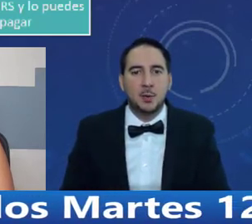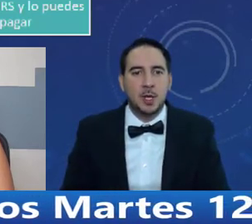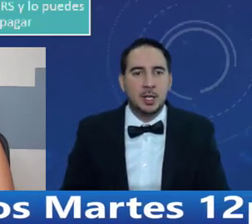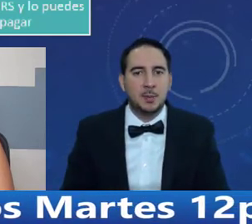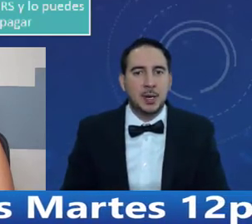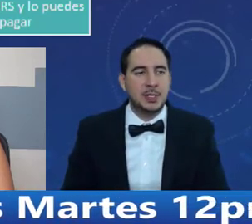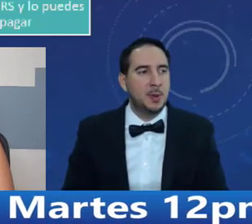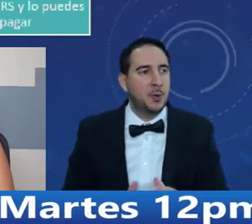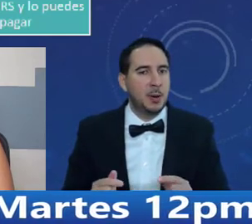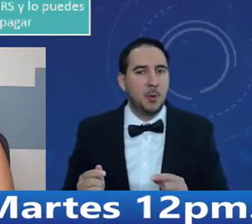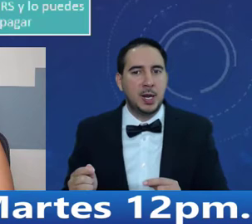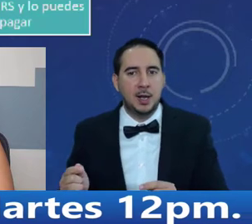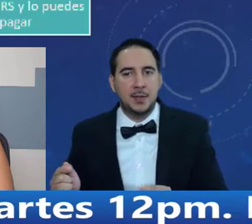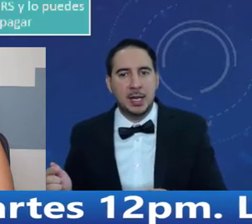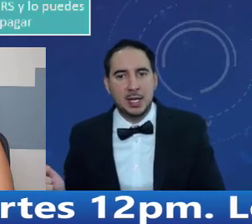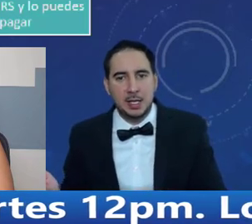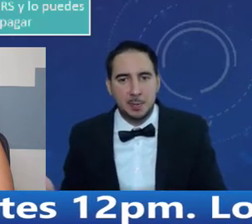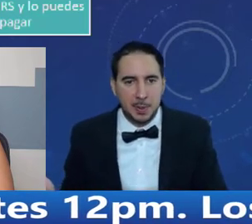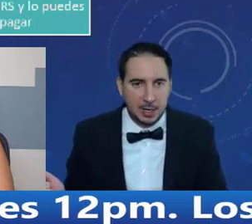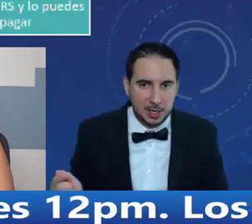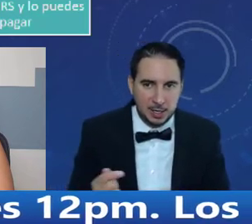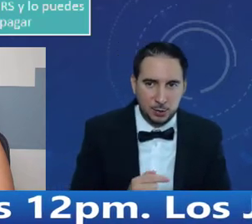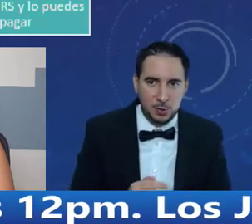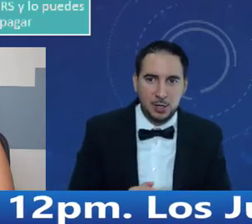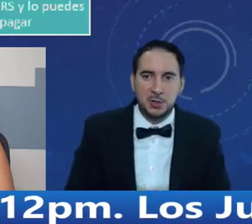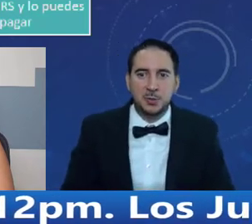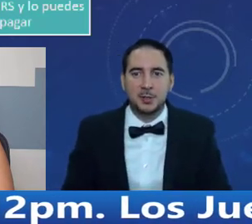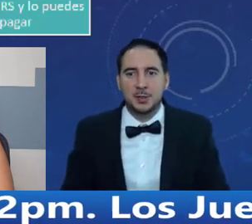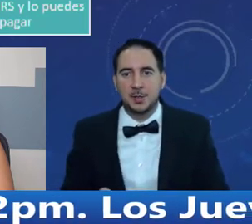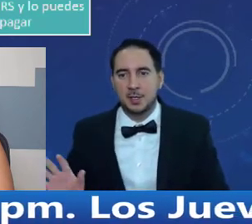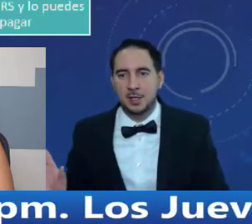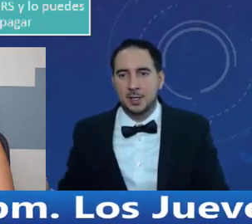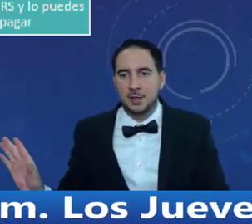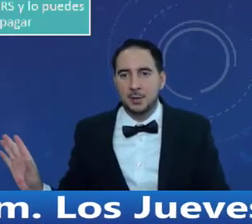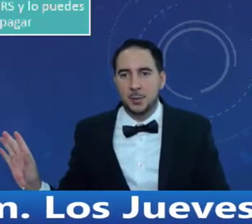voy a estar, mira a ver si me pones a mover a Andrea ahí para el otro lado.